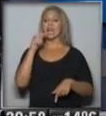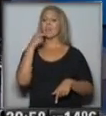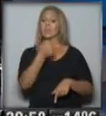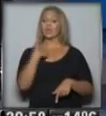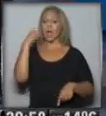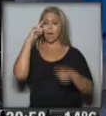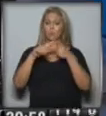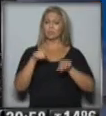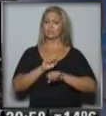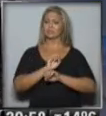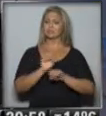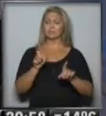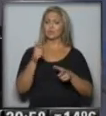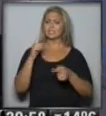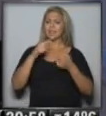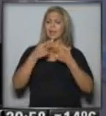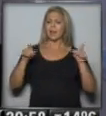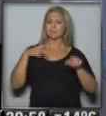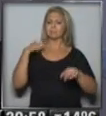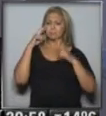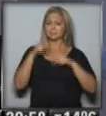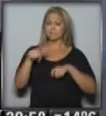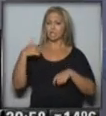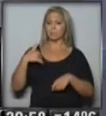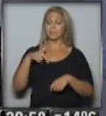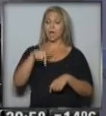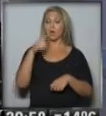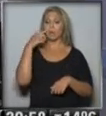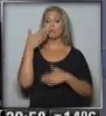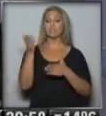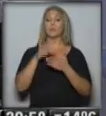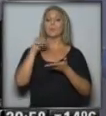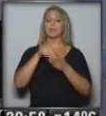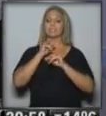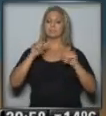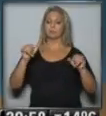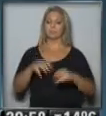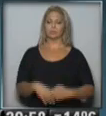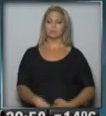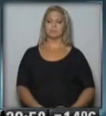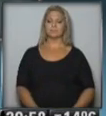acuerdo no condiciona la investigación realizada por nuestro país. Ahora compartimos más información.